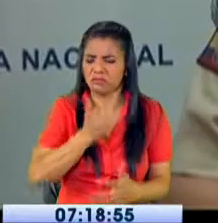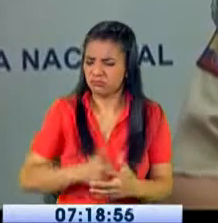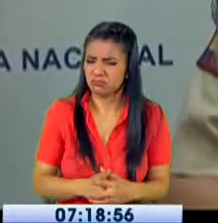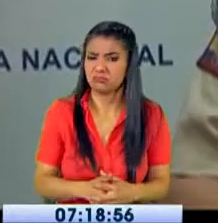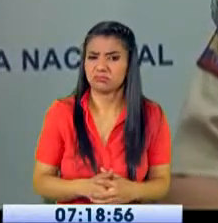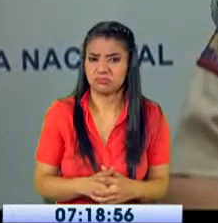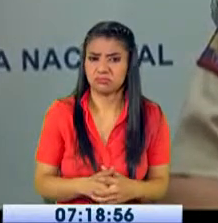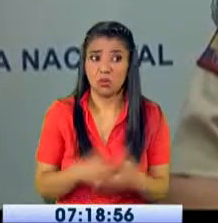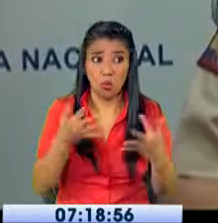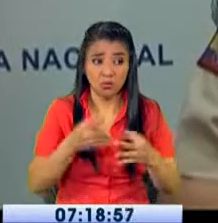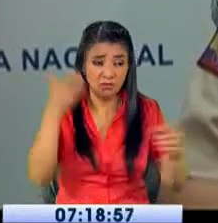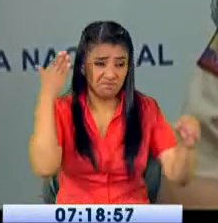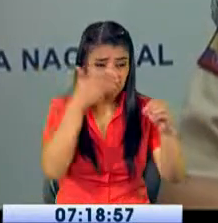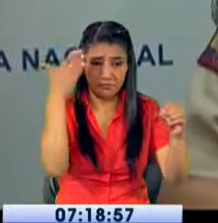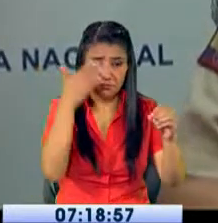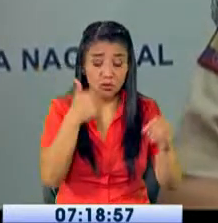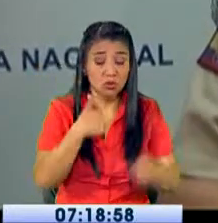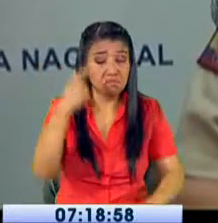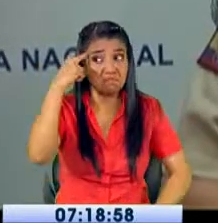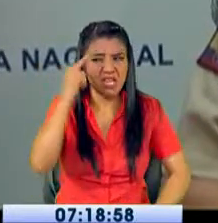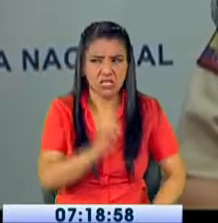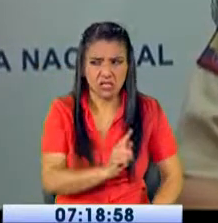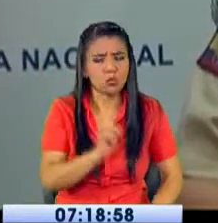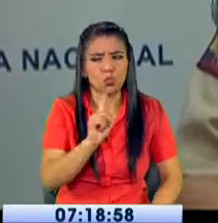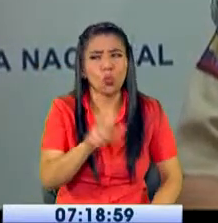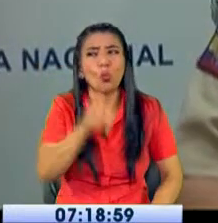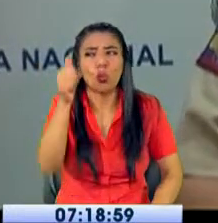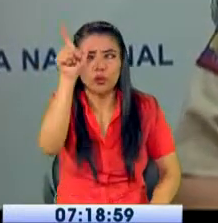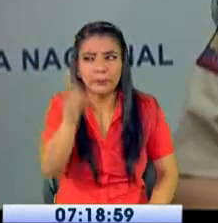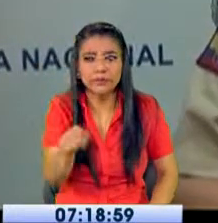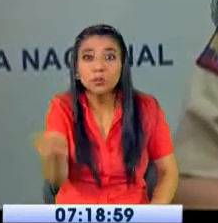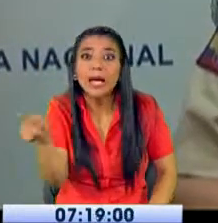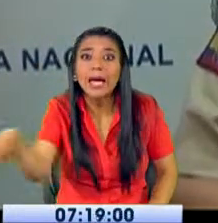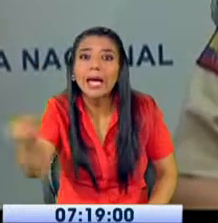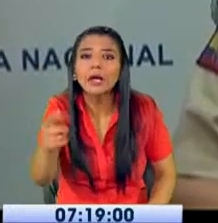directamente a su objetivo, que creemos nosotros quién pudo haber sido